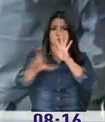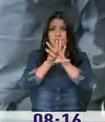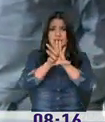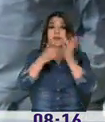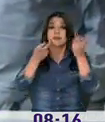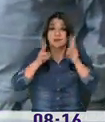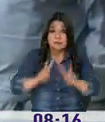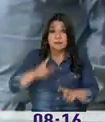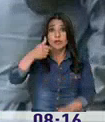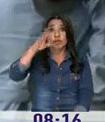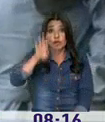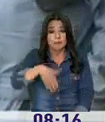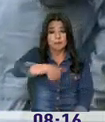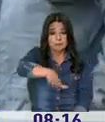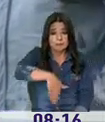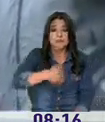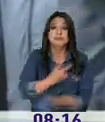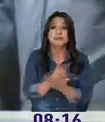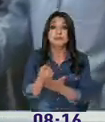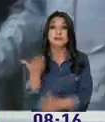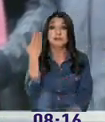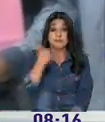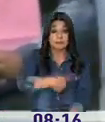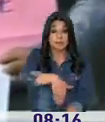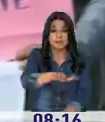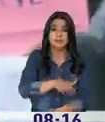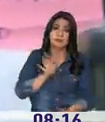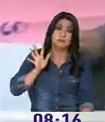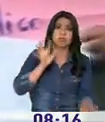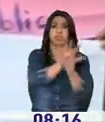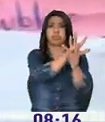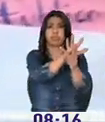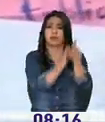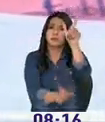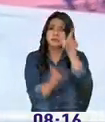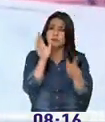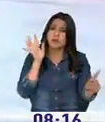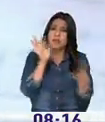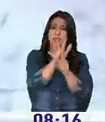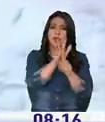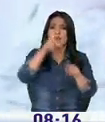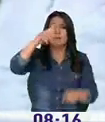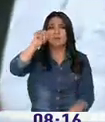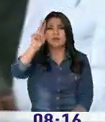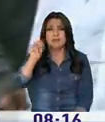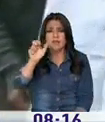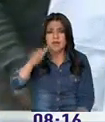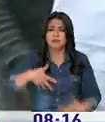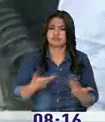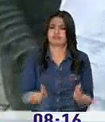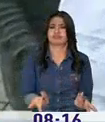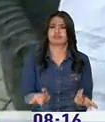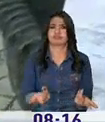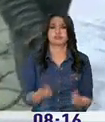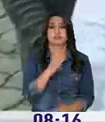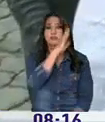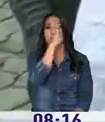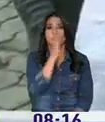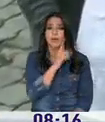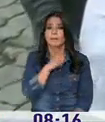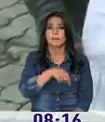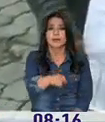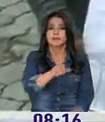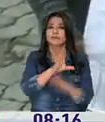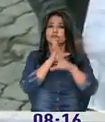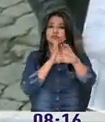vinieron a pintar la semana pasada y fueron agredidos por las personas del Pinar Alto, manifestando que jamás pasarán